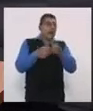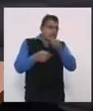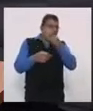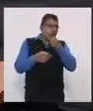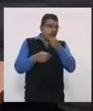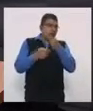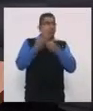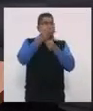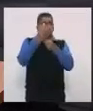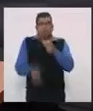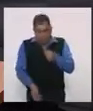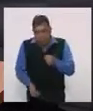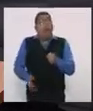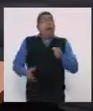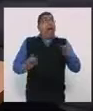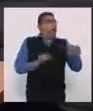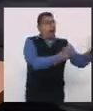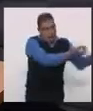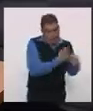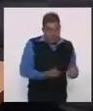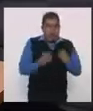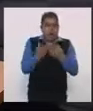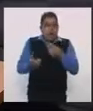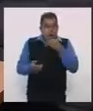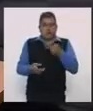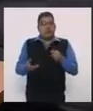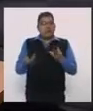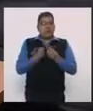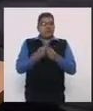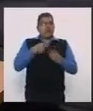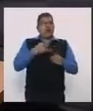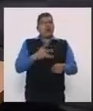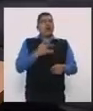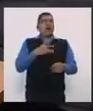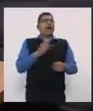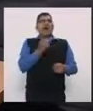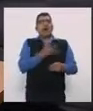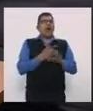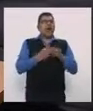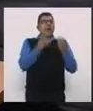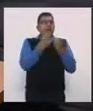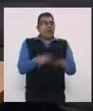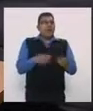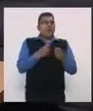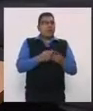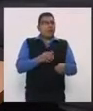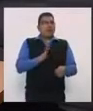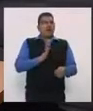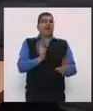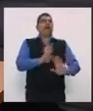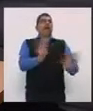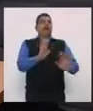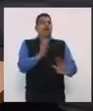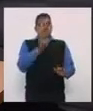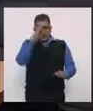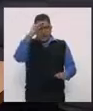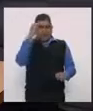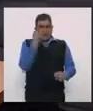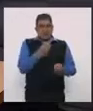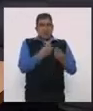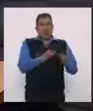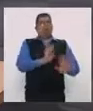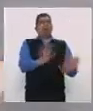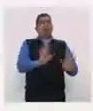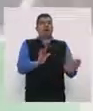tienen otro helado en la mano. Entonces crecemos sin aceptar esas pequeñas grandes pérdidas que vamos teniendo, o pensamos que esas no son